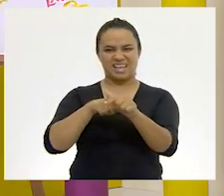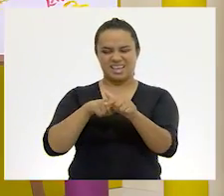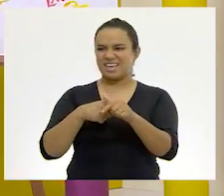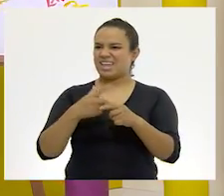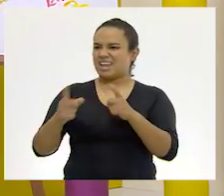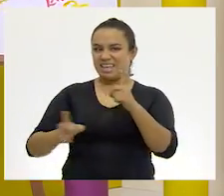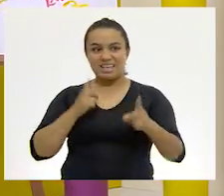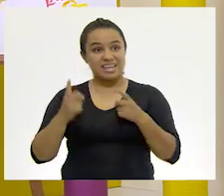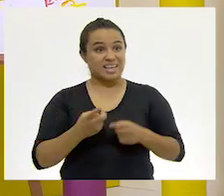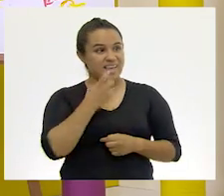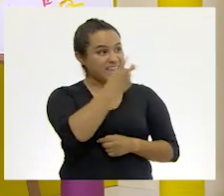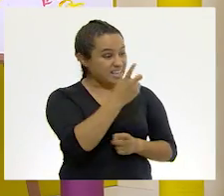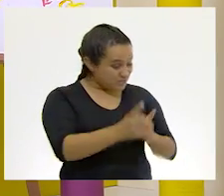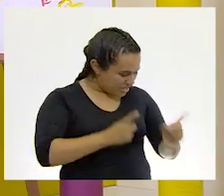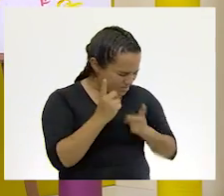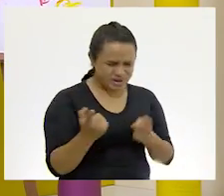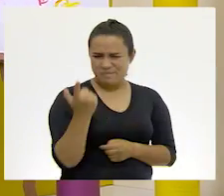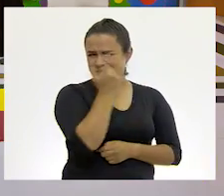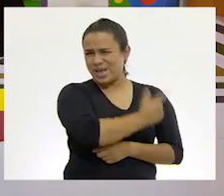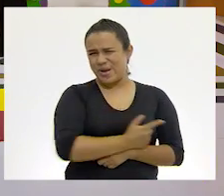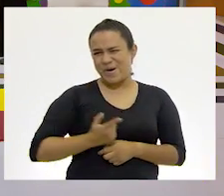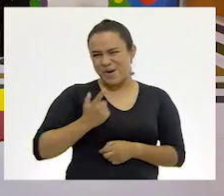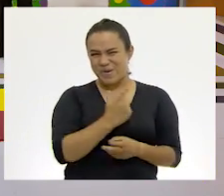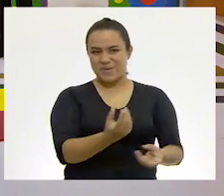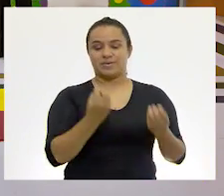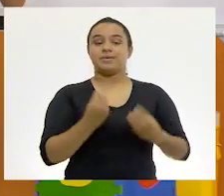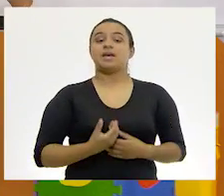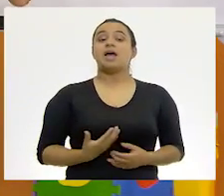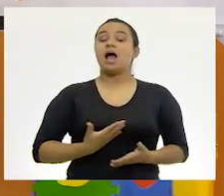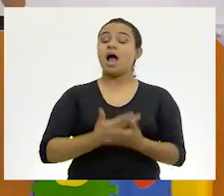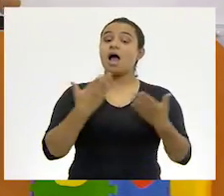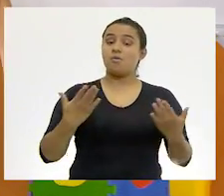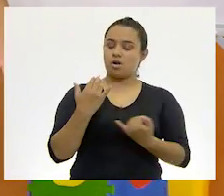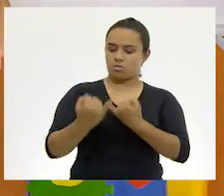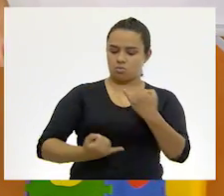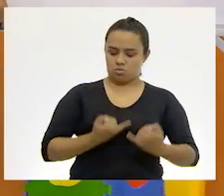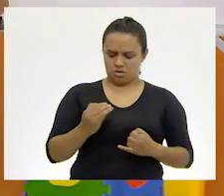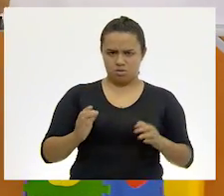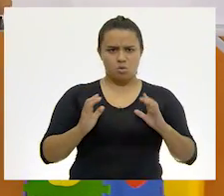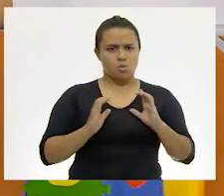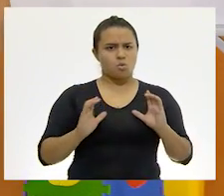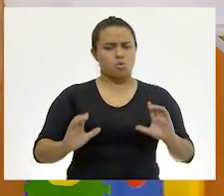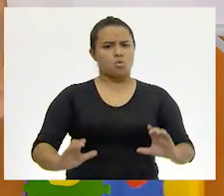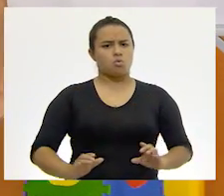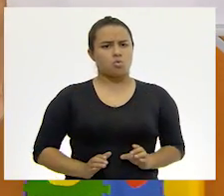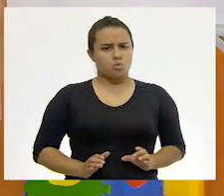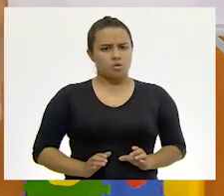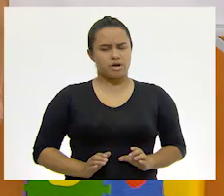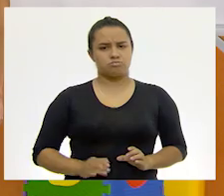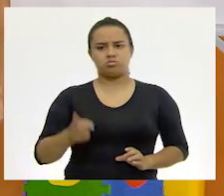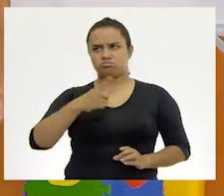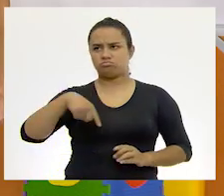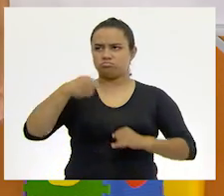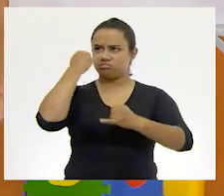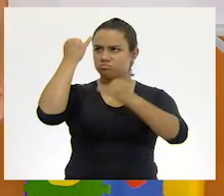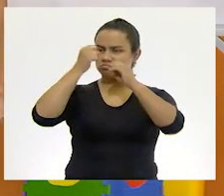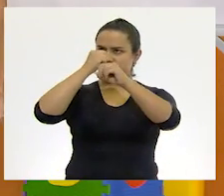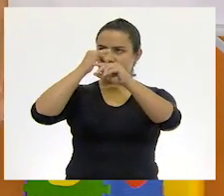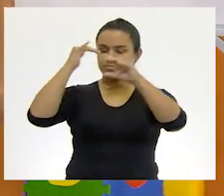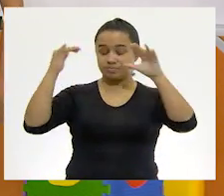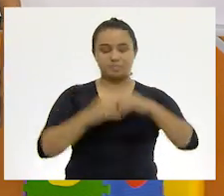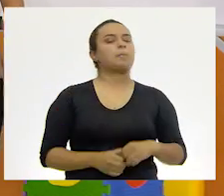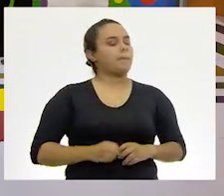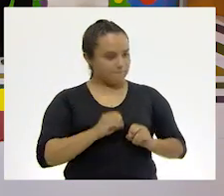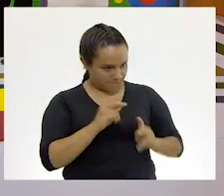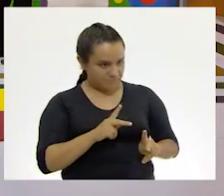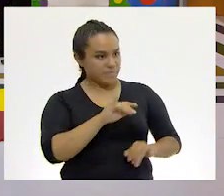Me encanta divertirme. Eso, muy bien. Pues mira, vamos a jugar con nuestro cuerpo y con nuestra imaginación. Ah, me